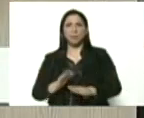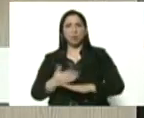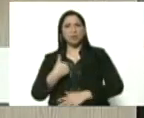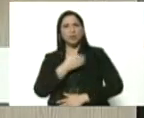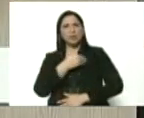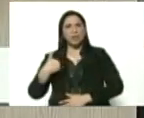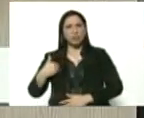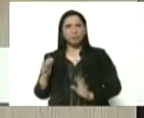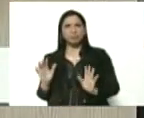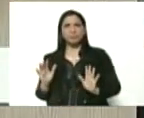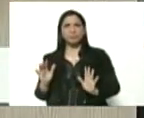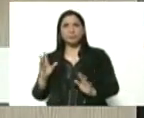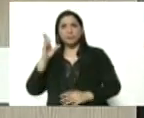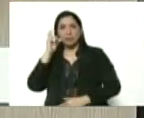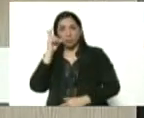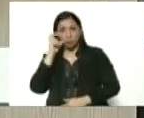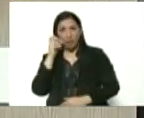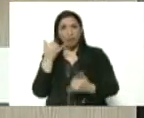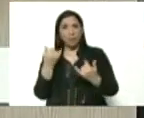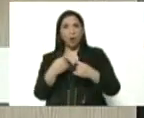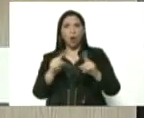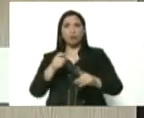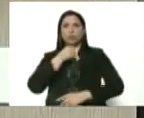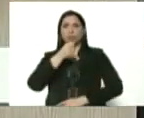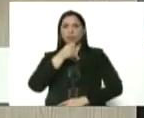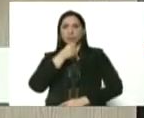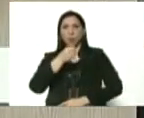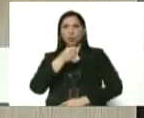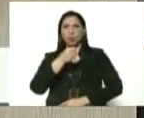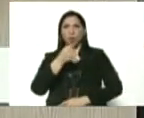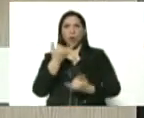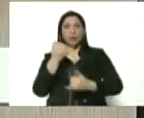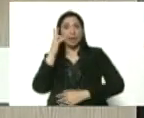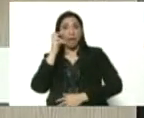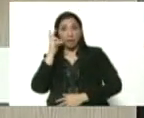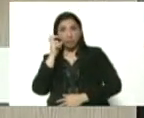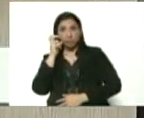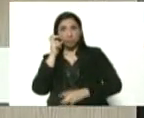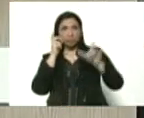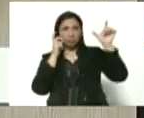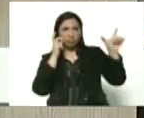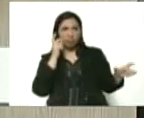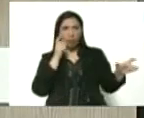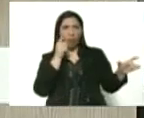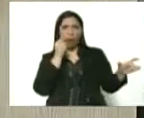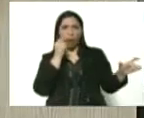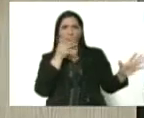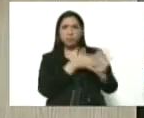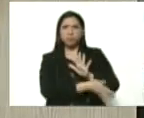quisiera que escucháramos otro testimonio. Este testimonio que acabamos de escuchar tiene que ver con el